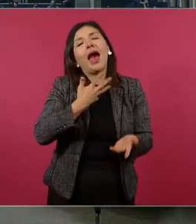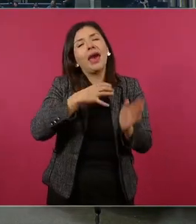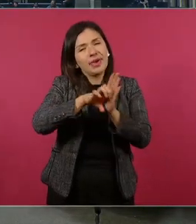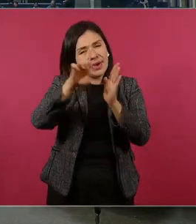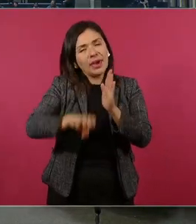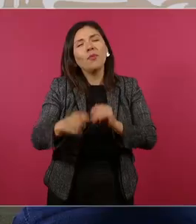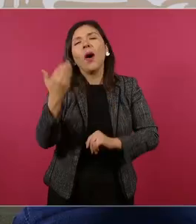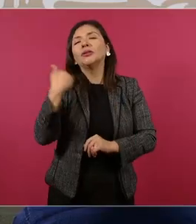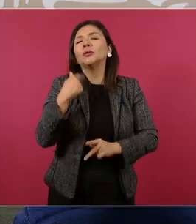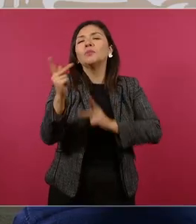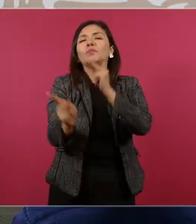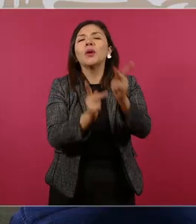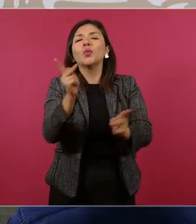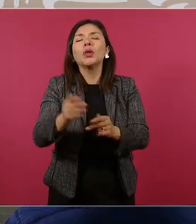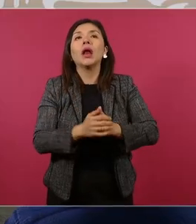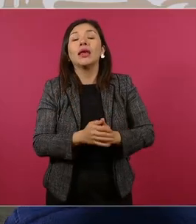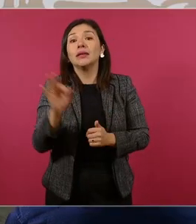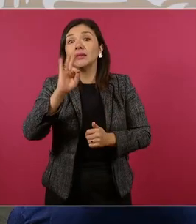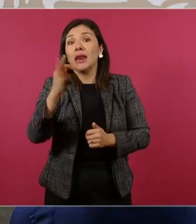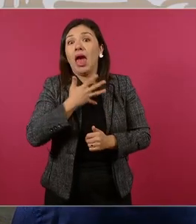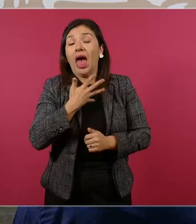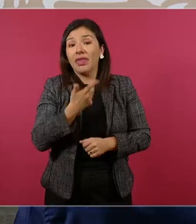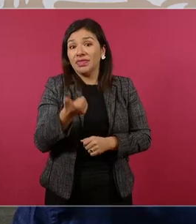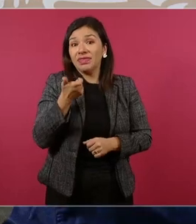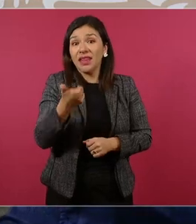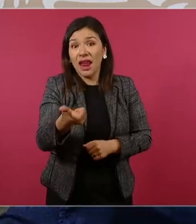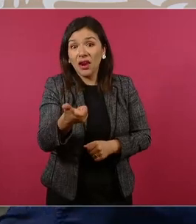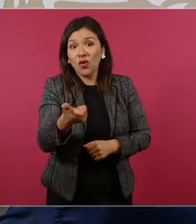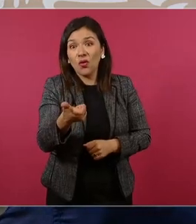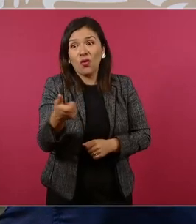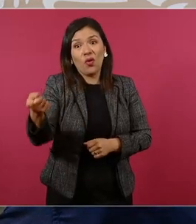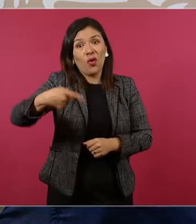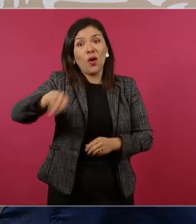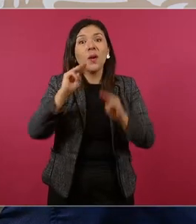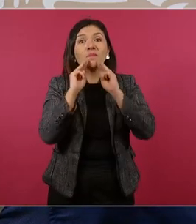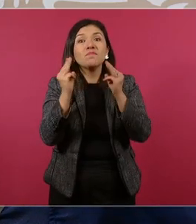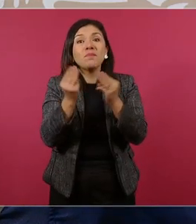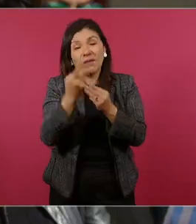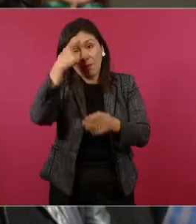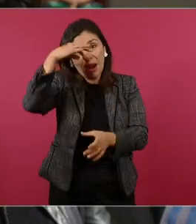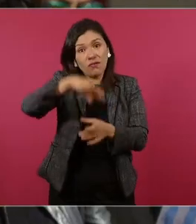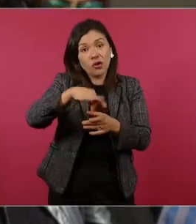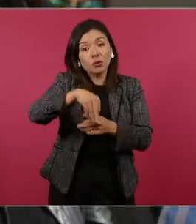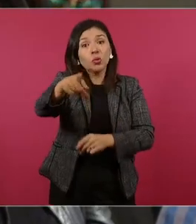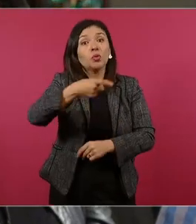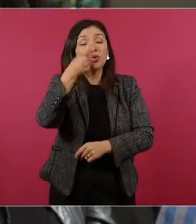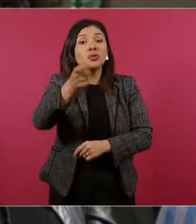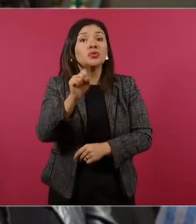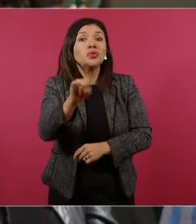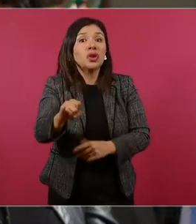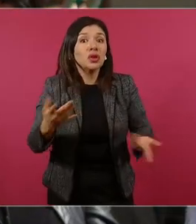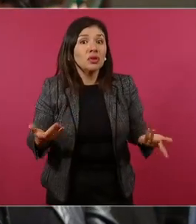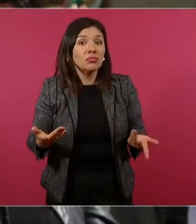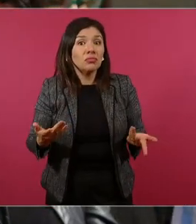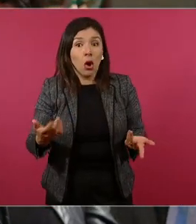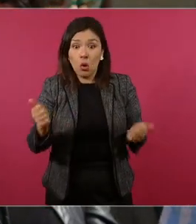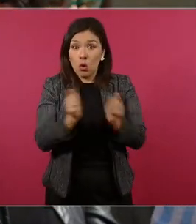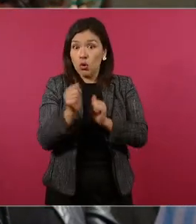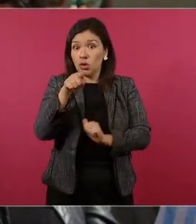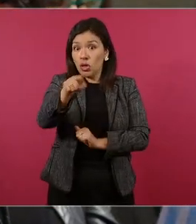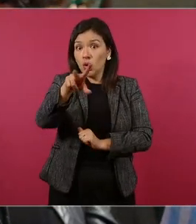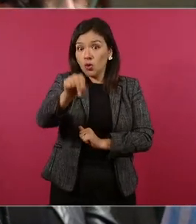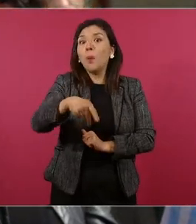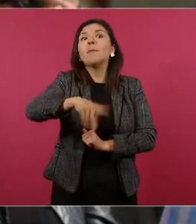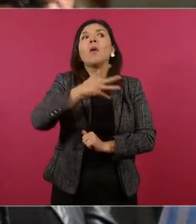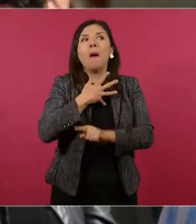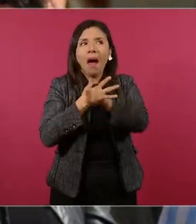el otro día que si había dinero de del crimen en las elecciones usted me dijo que sí que no con ustedes pero me dijo que